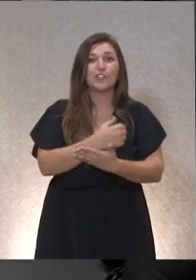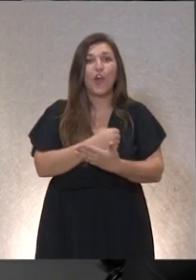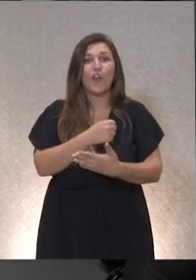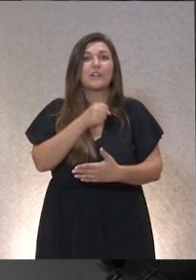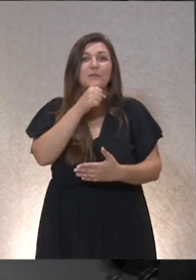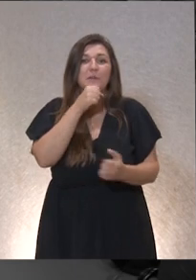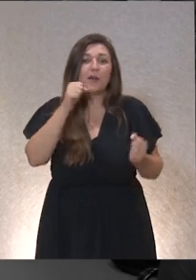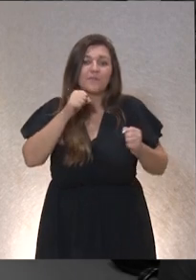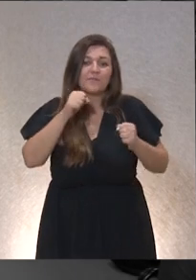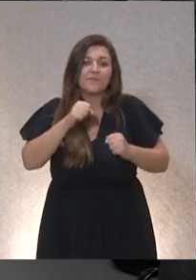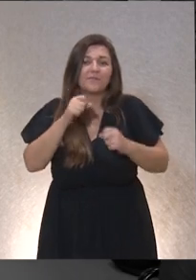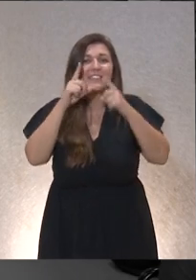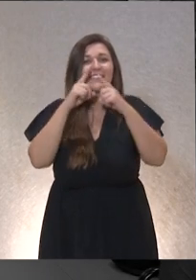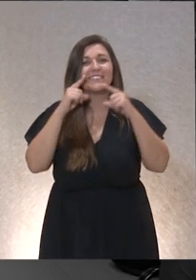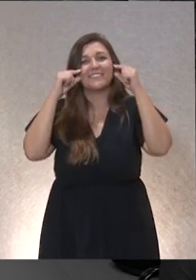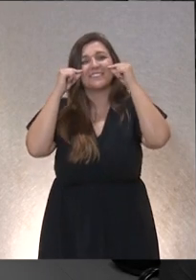entre